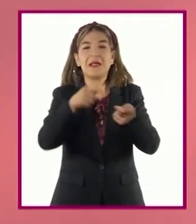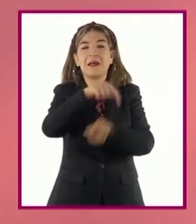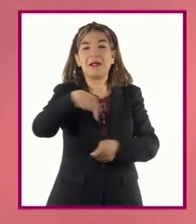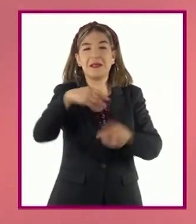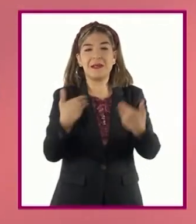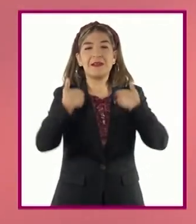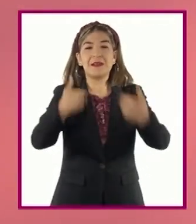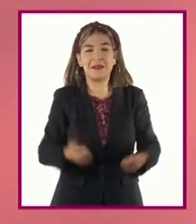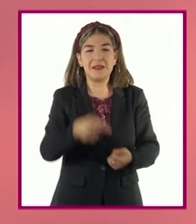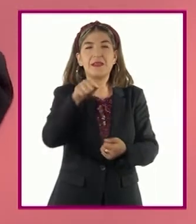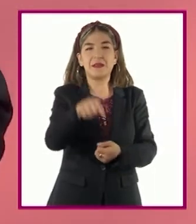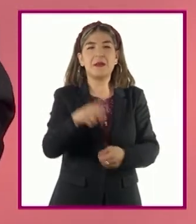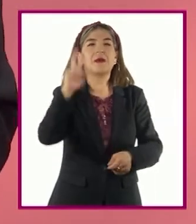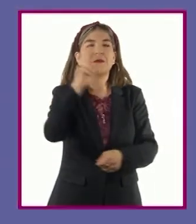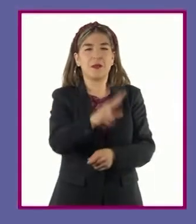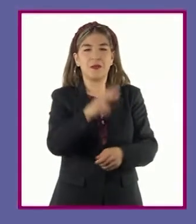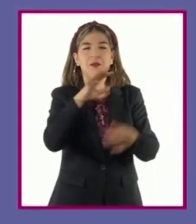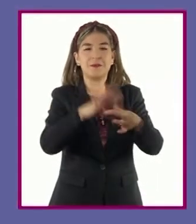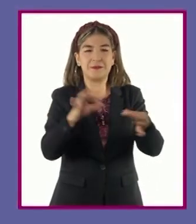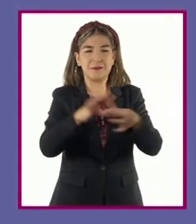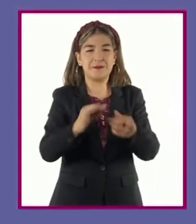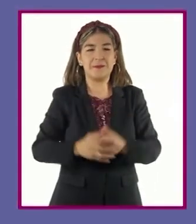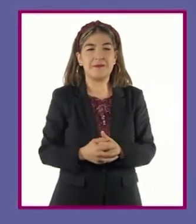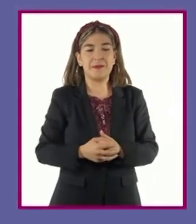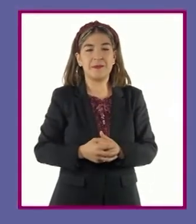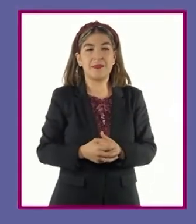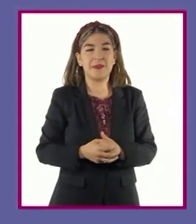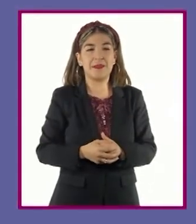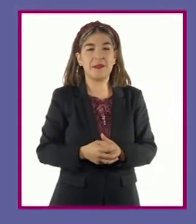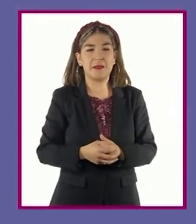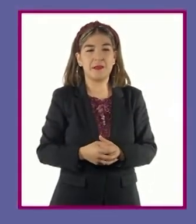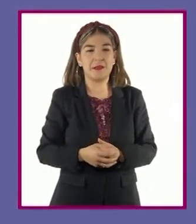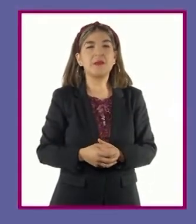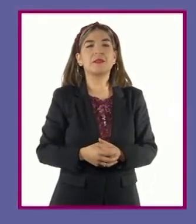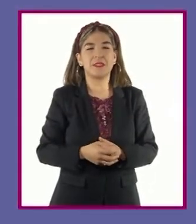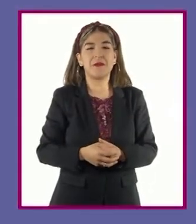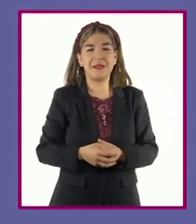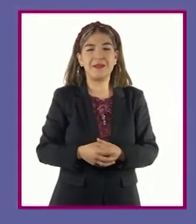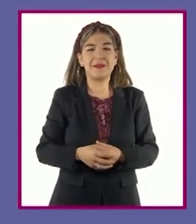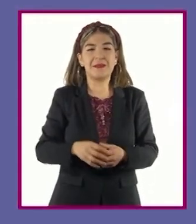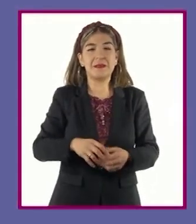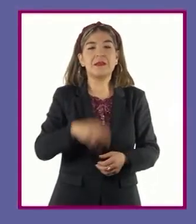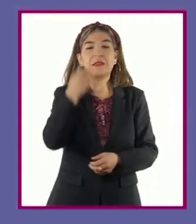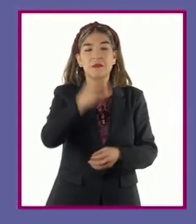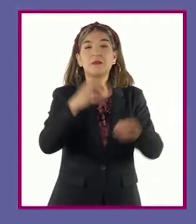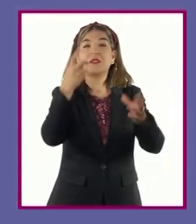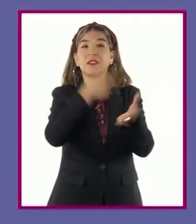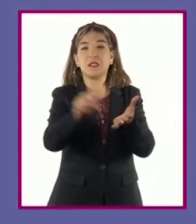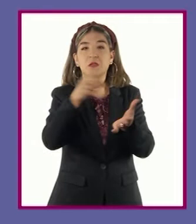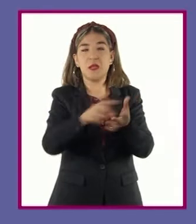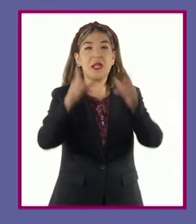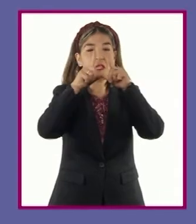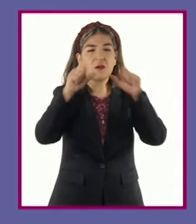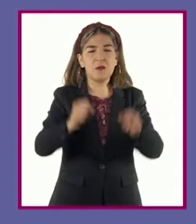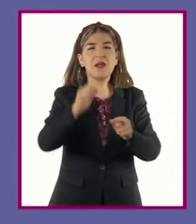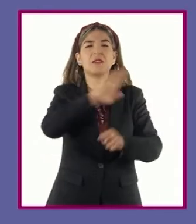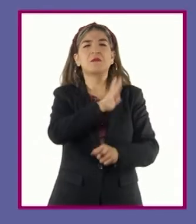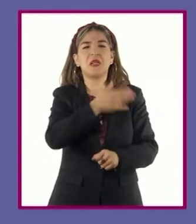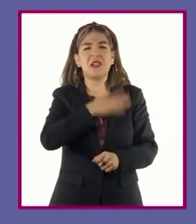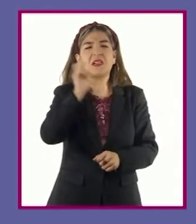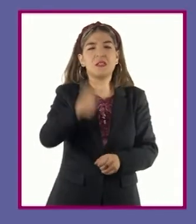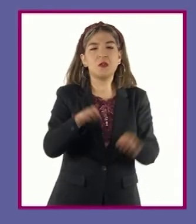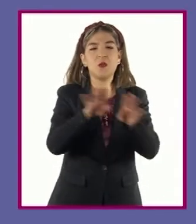este significado, veamos su definición. Según el diccionario de la lengua española, moderar es